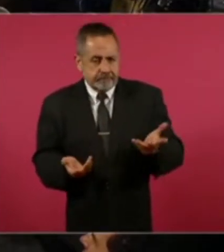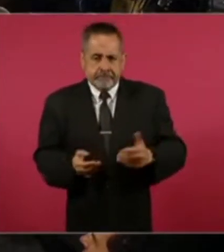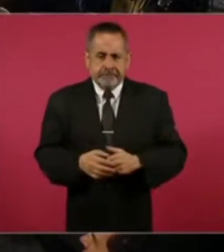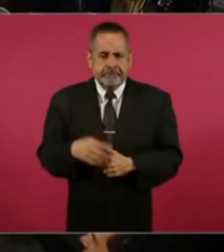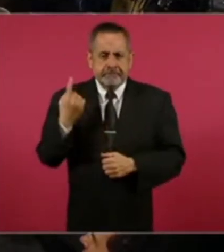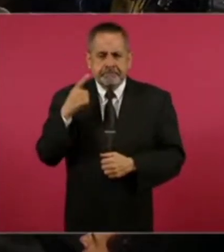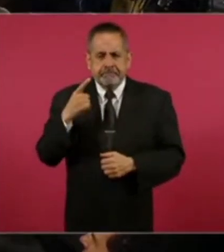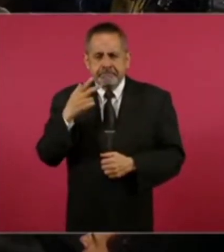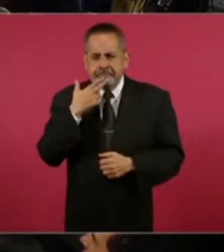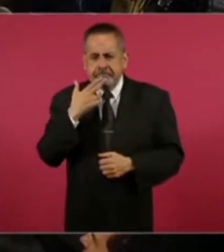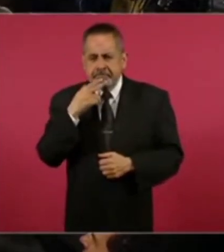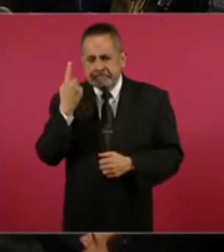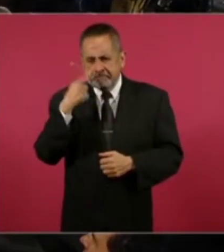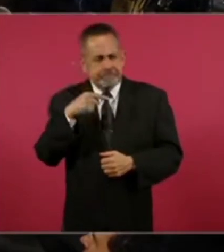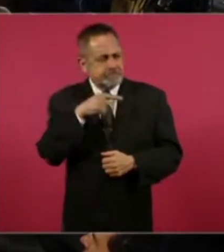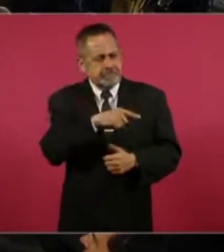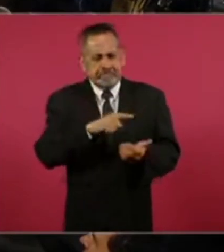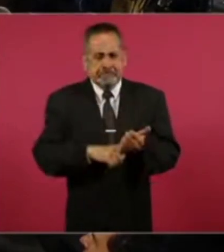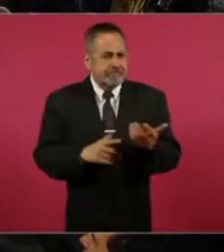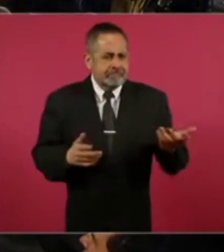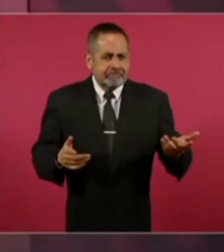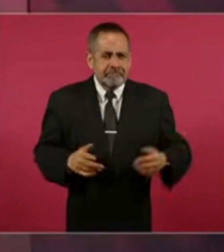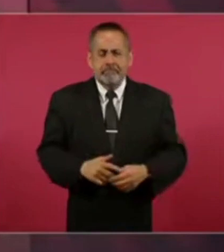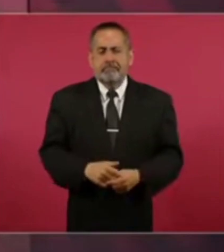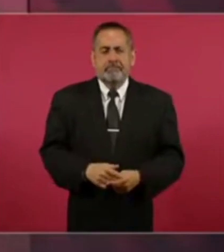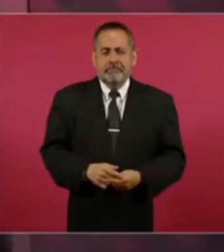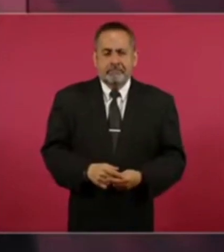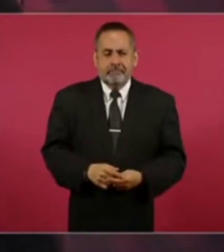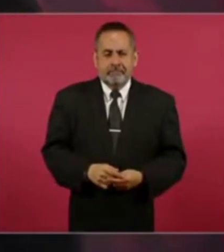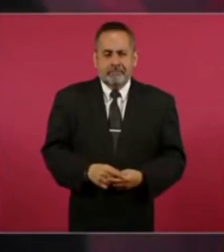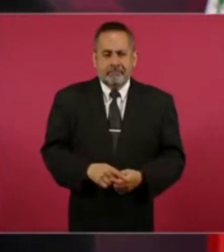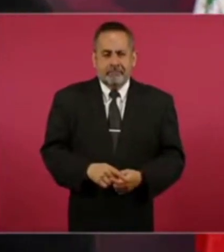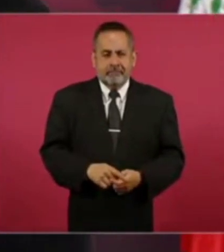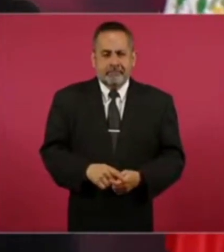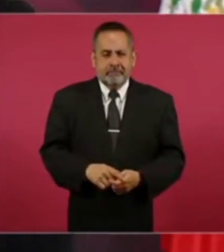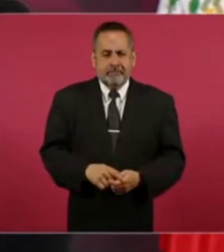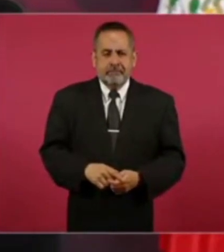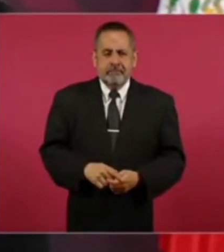Entonces, ¿para qué están estos órganos? Bueno,